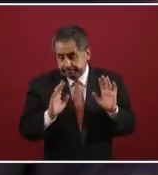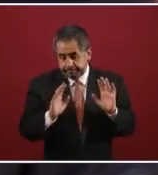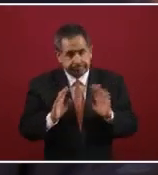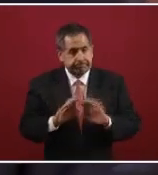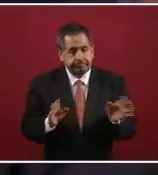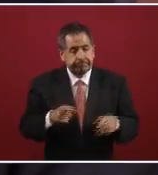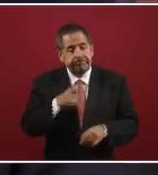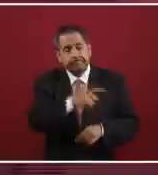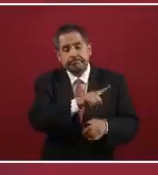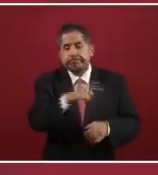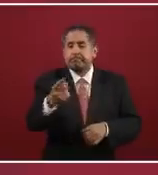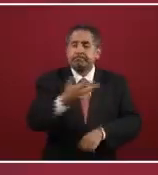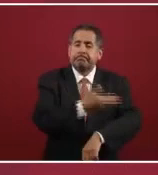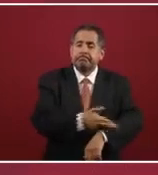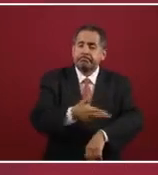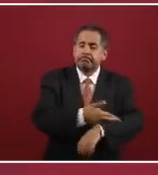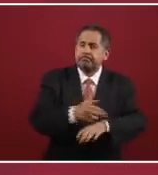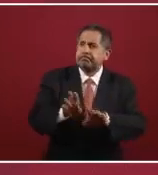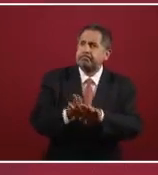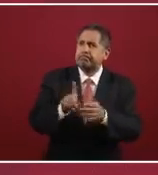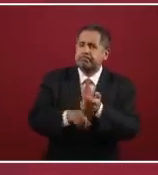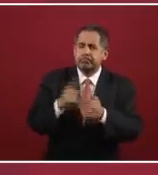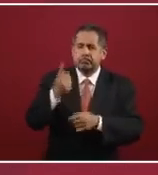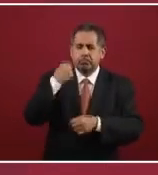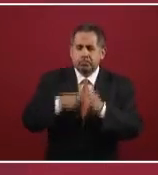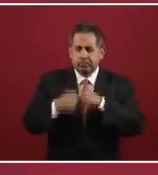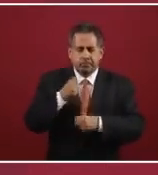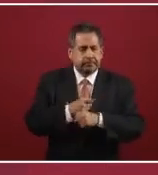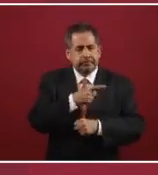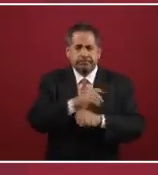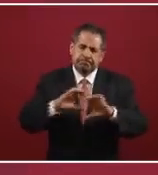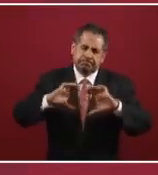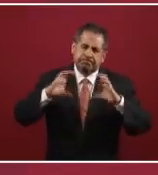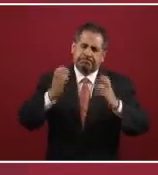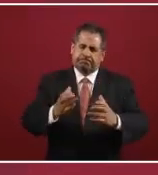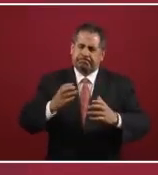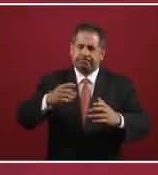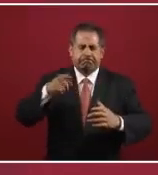gestiones el año pasado en el congreso